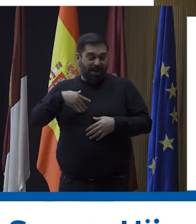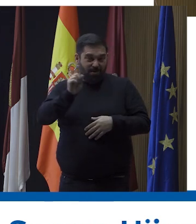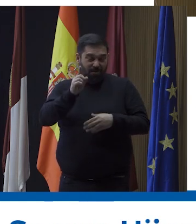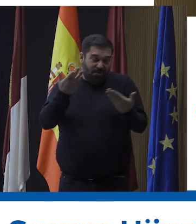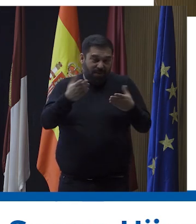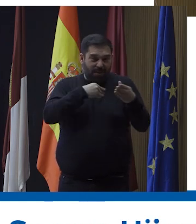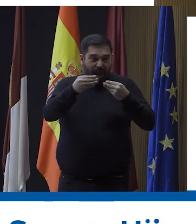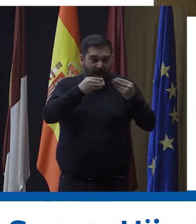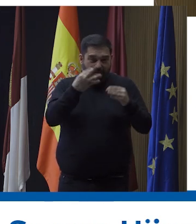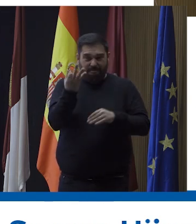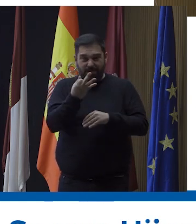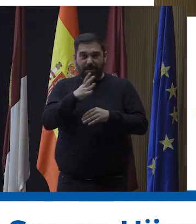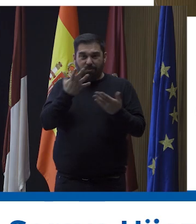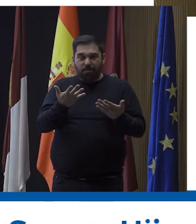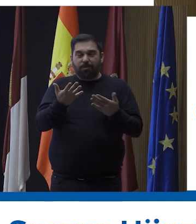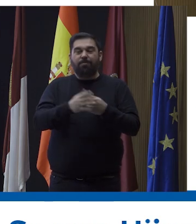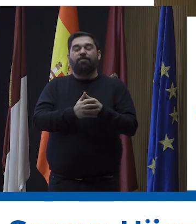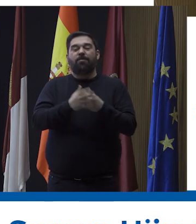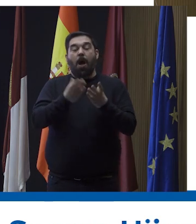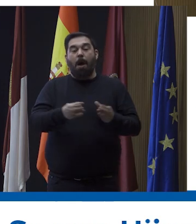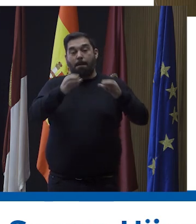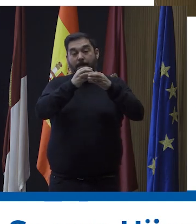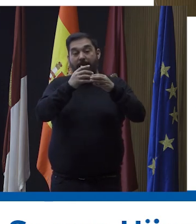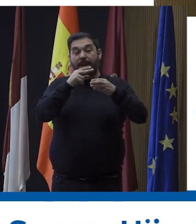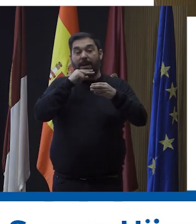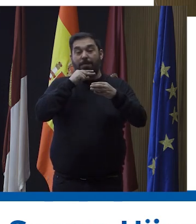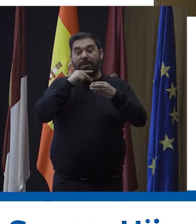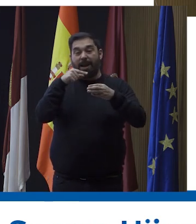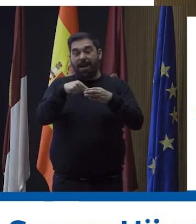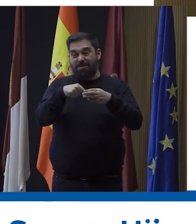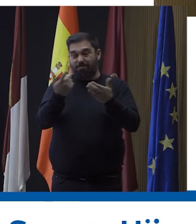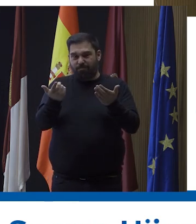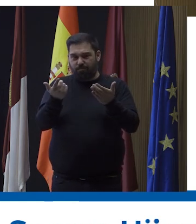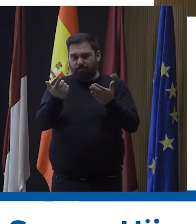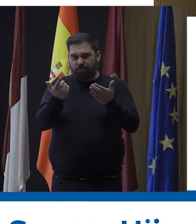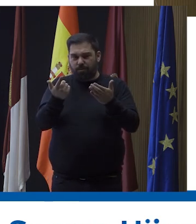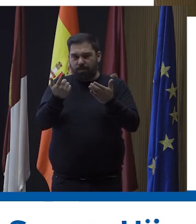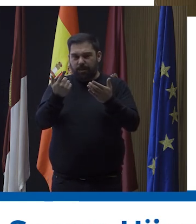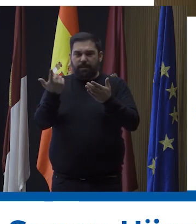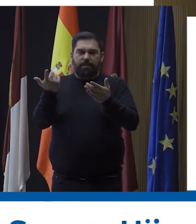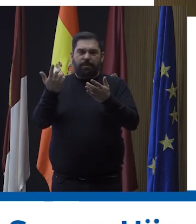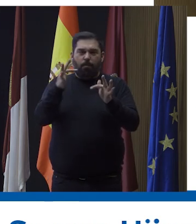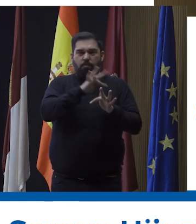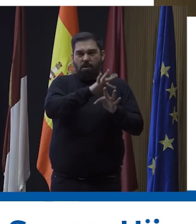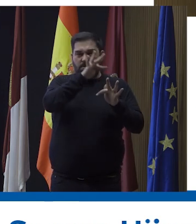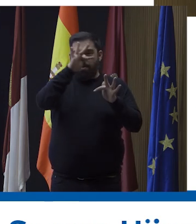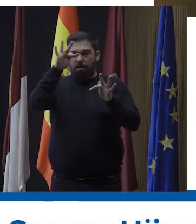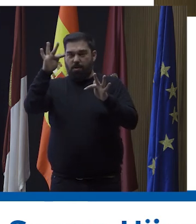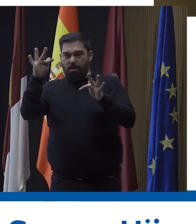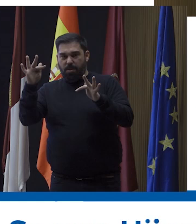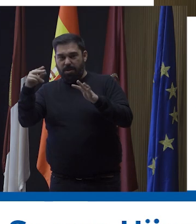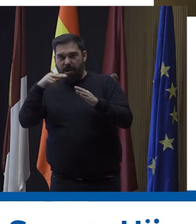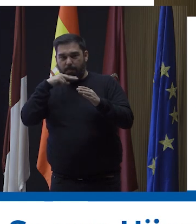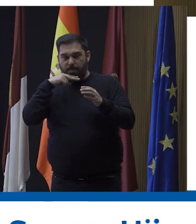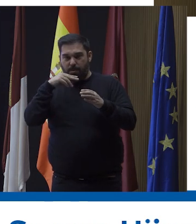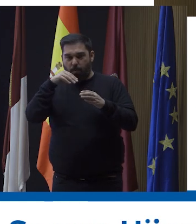forma fisiológica, la vejiga el 99,7% del día se está llenando. Y solamente el